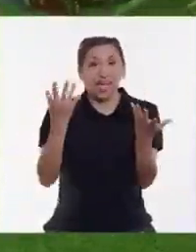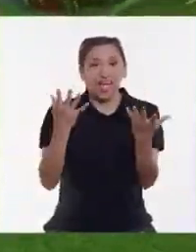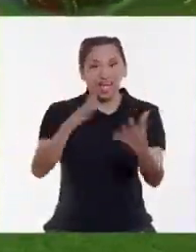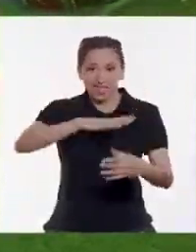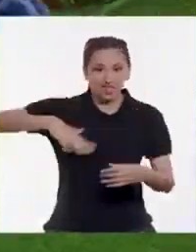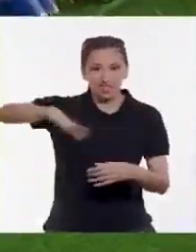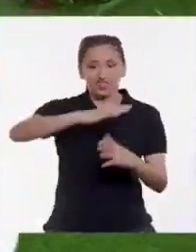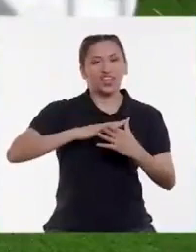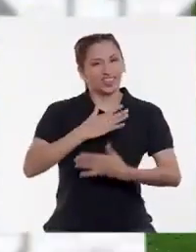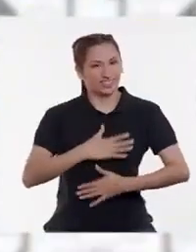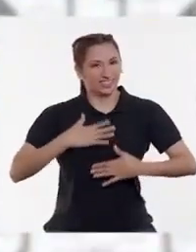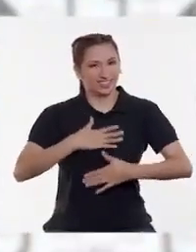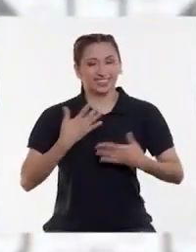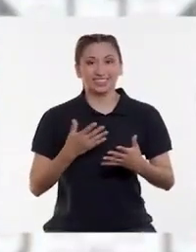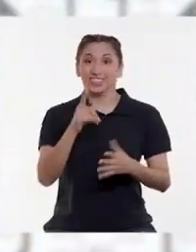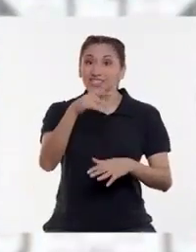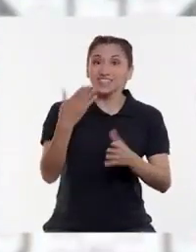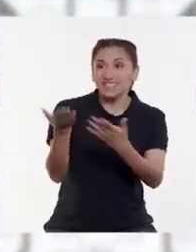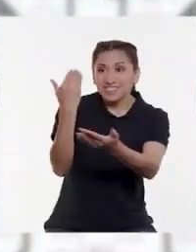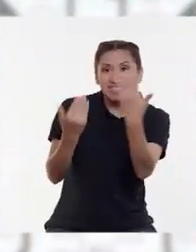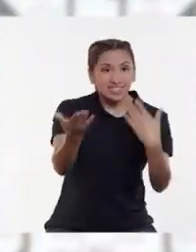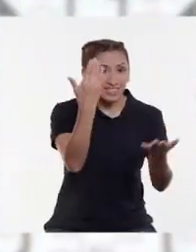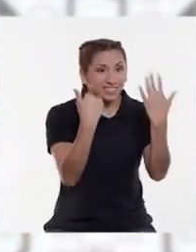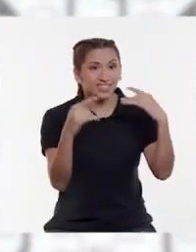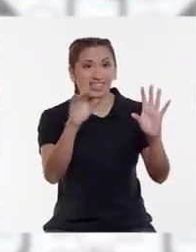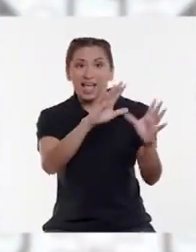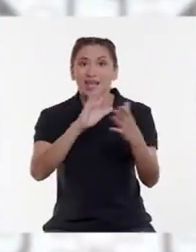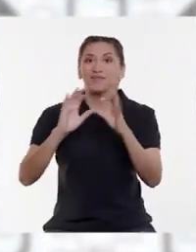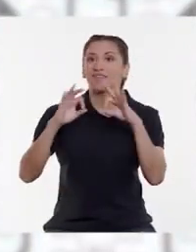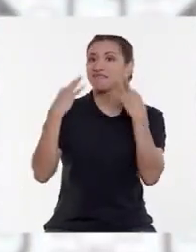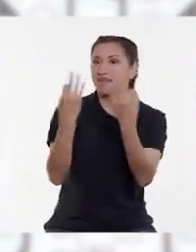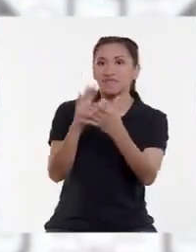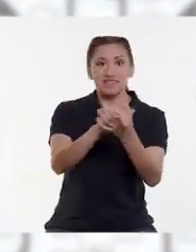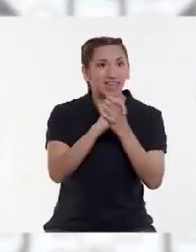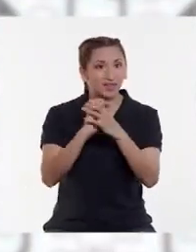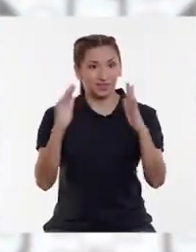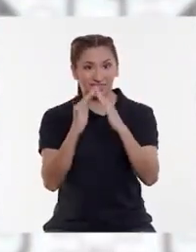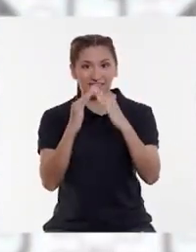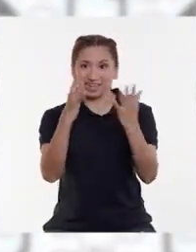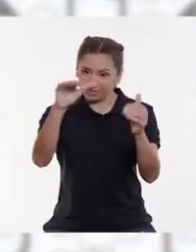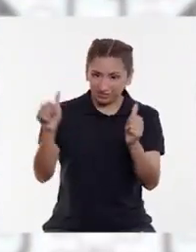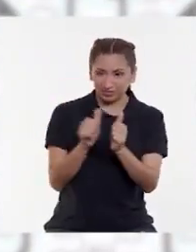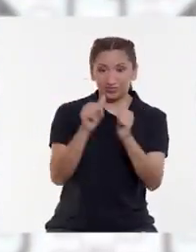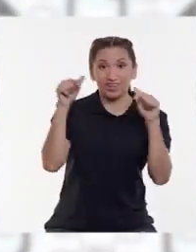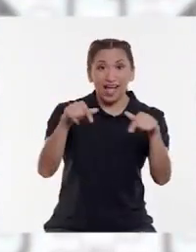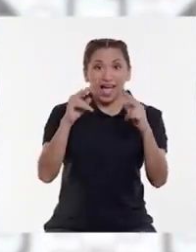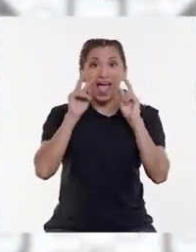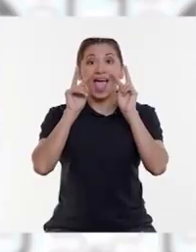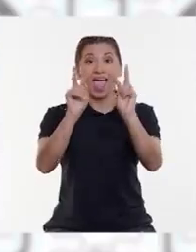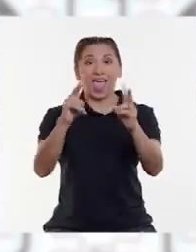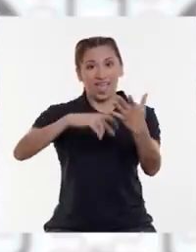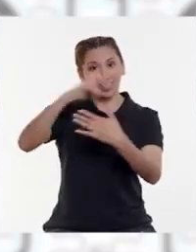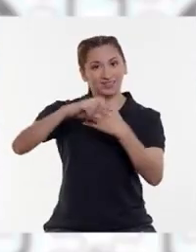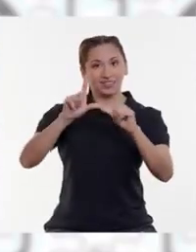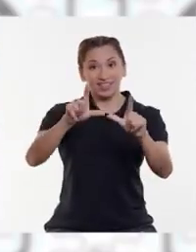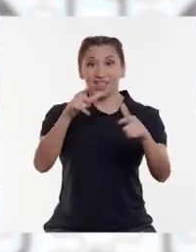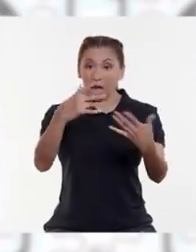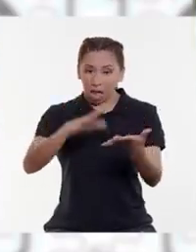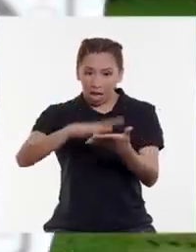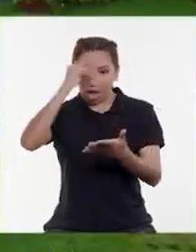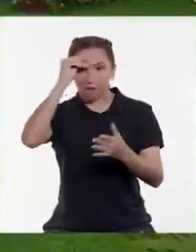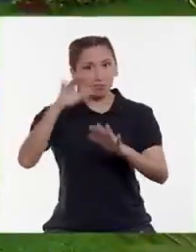manera divertida. ¡Sí! Así que llamen a todas las personas que estén en casa con ustedes a unirse al programa y aprender juntas y